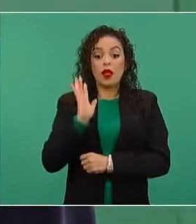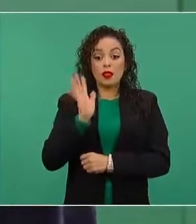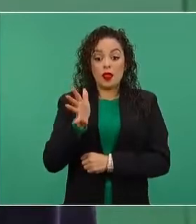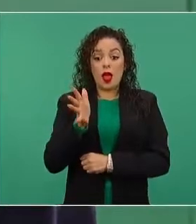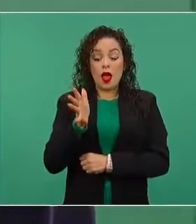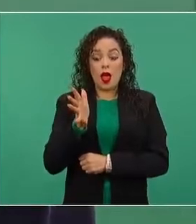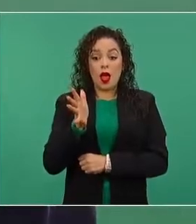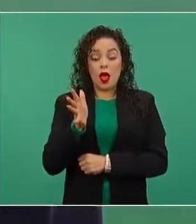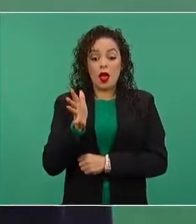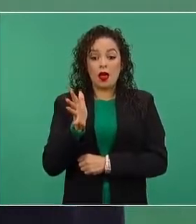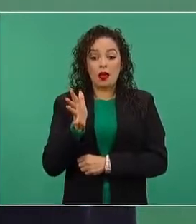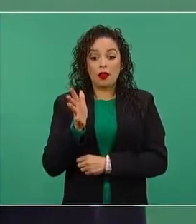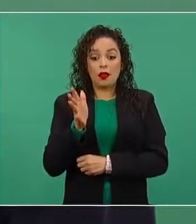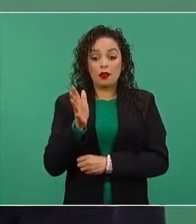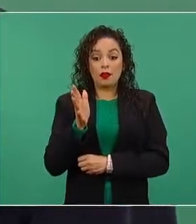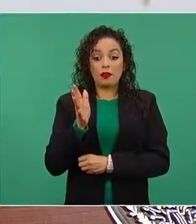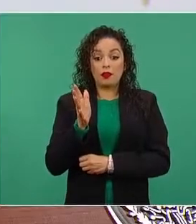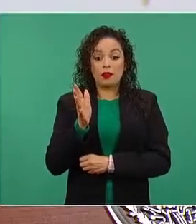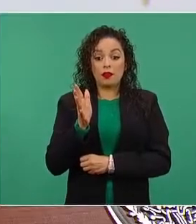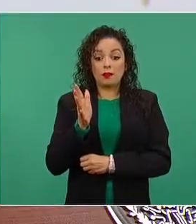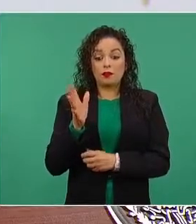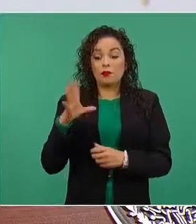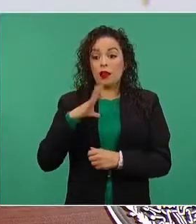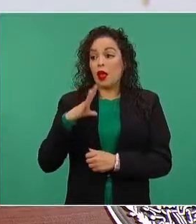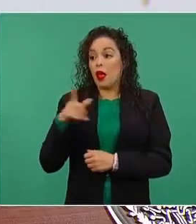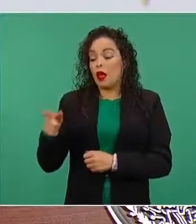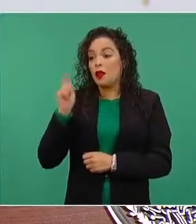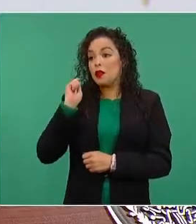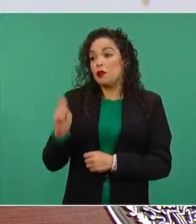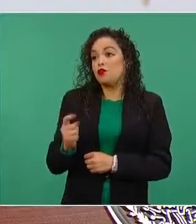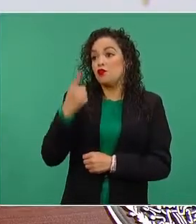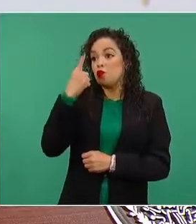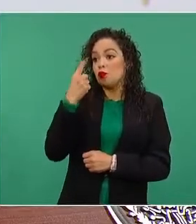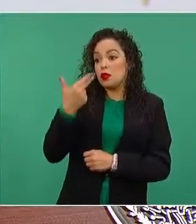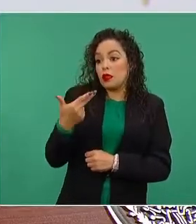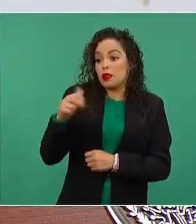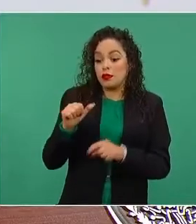da 1 hectárea, 2 hectáreas,